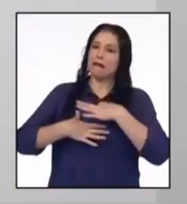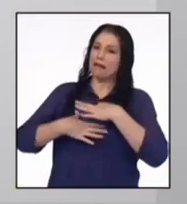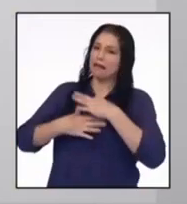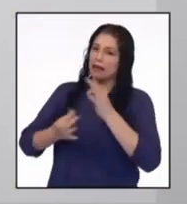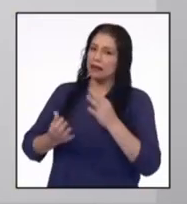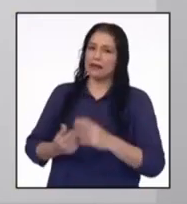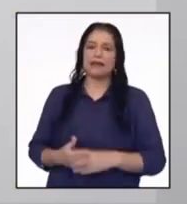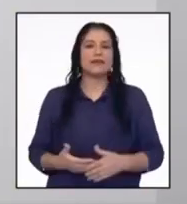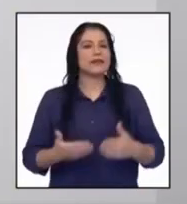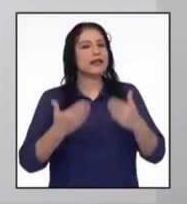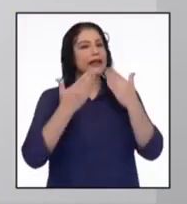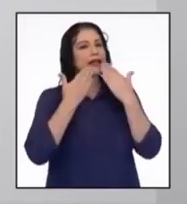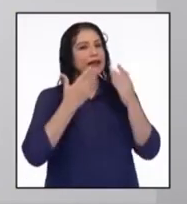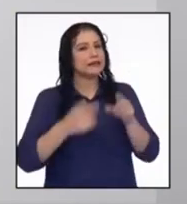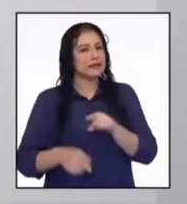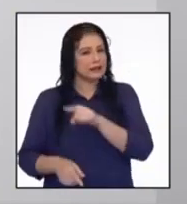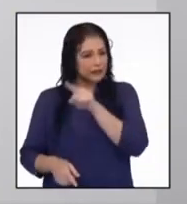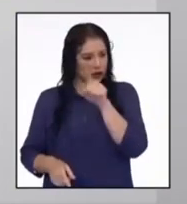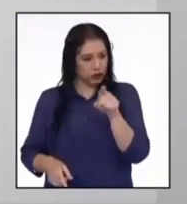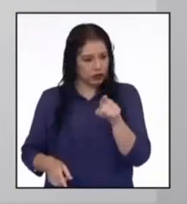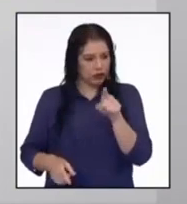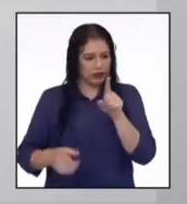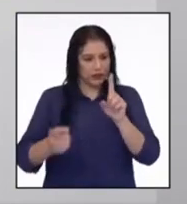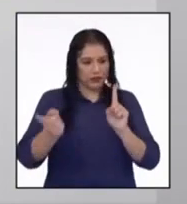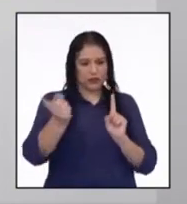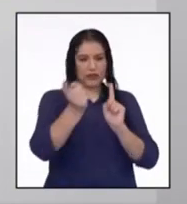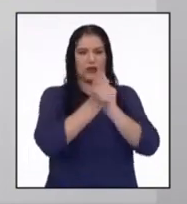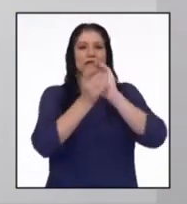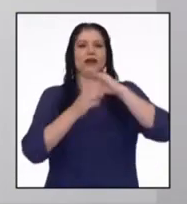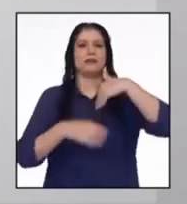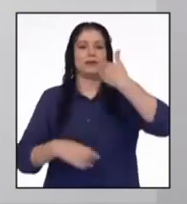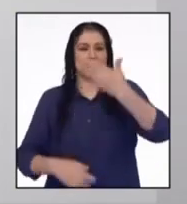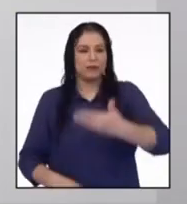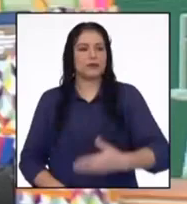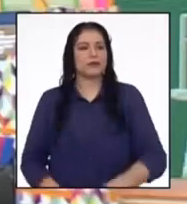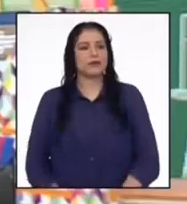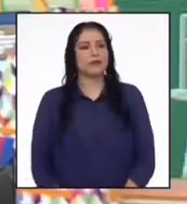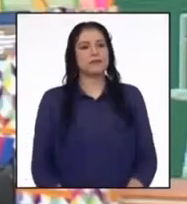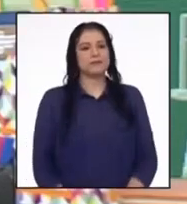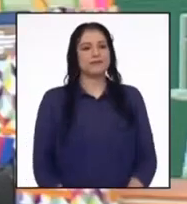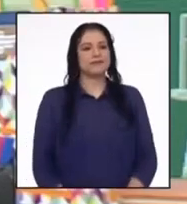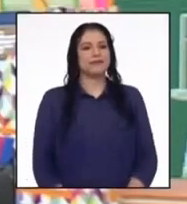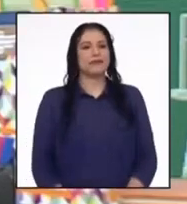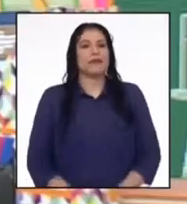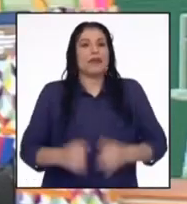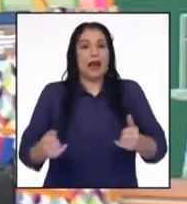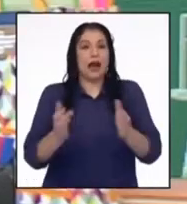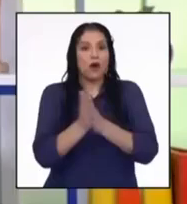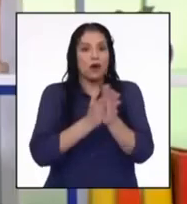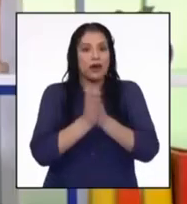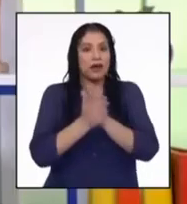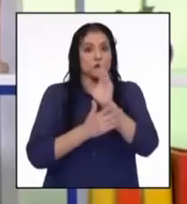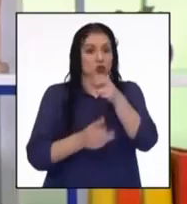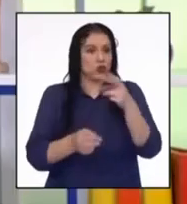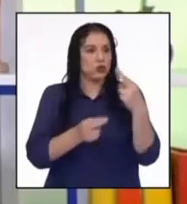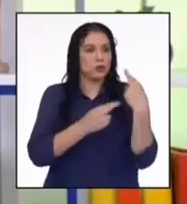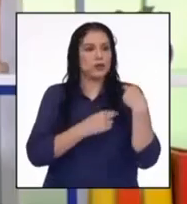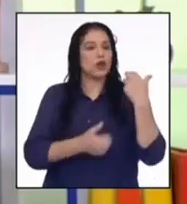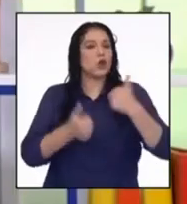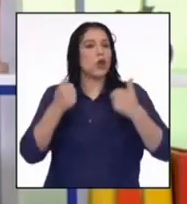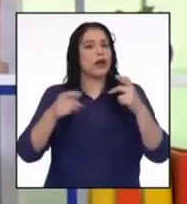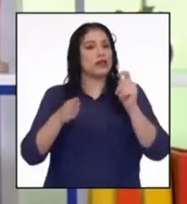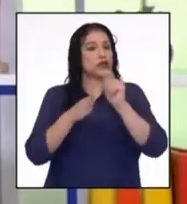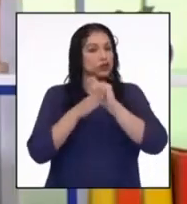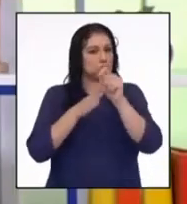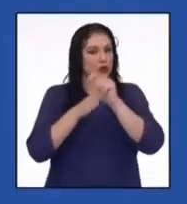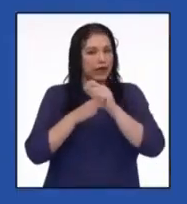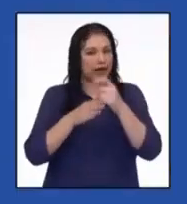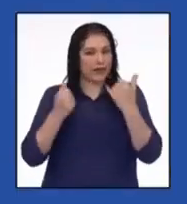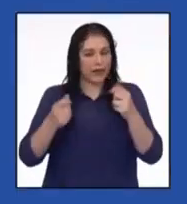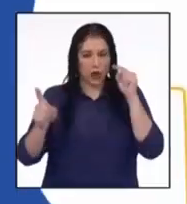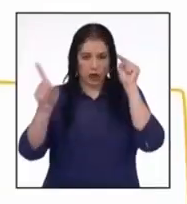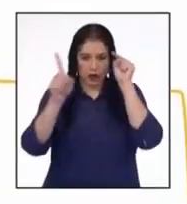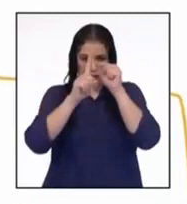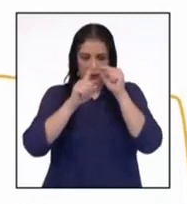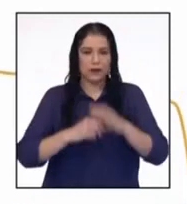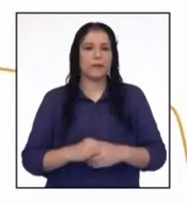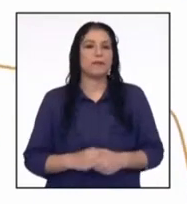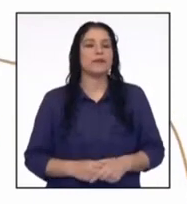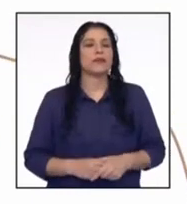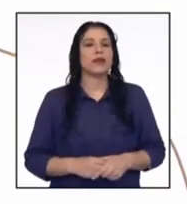interesante. Gracias a ustedes. ¡Hasta la próxima! Ahora te toca a ti. Y tu reto de hoy, como ya saben,